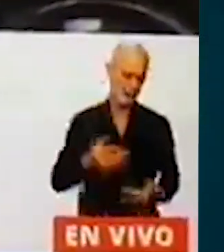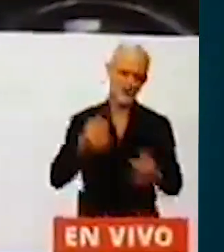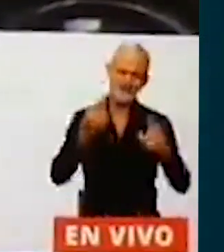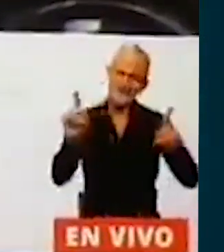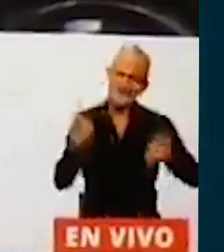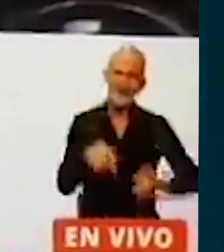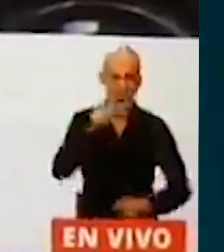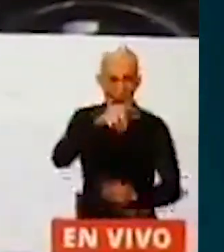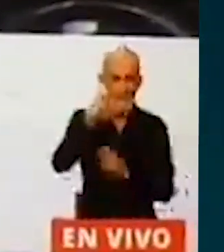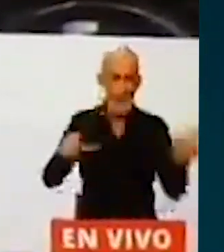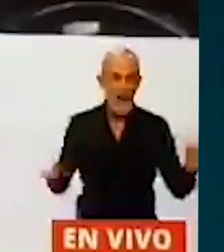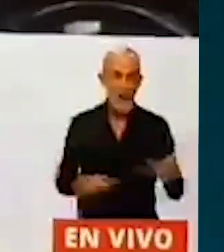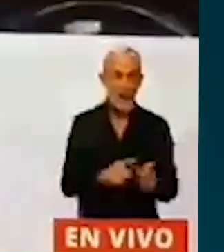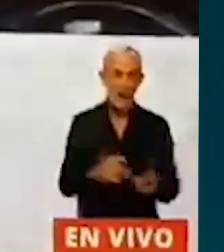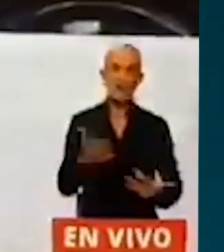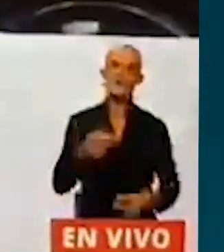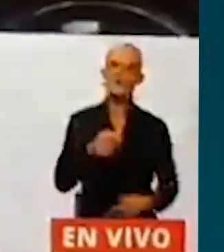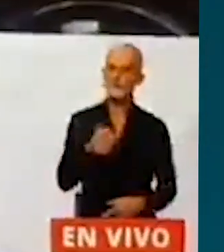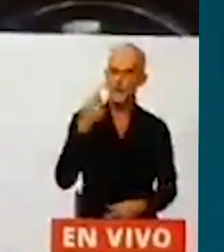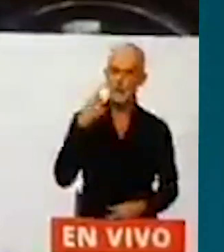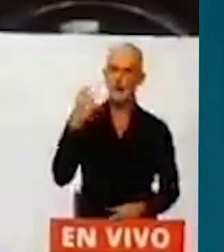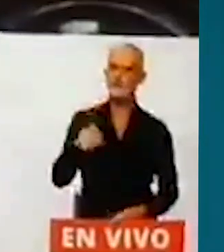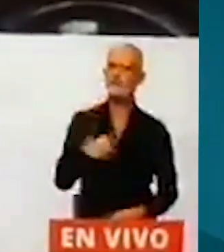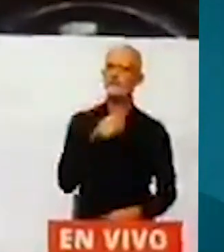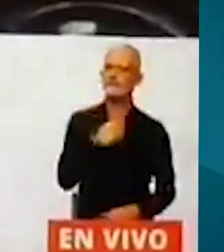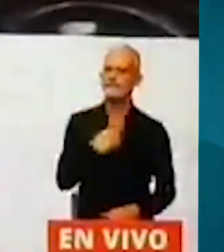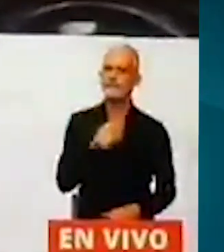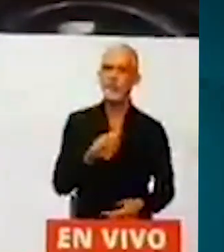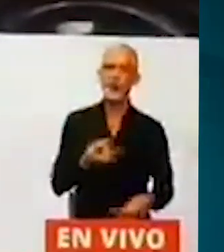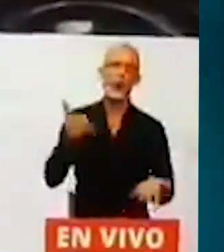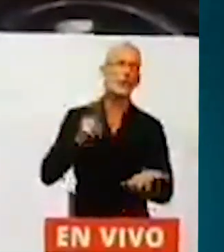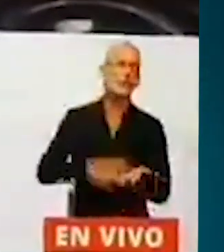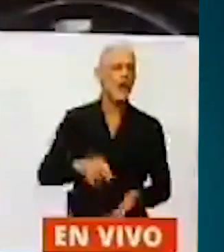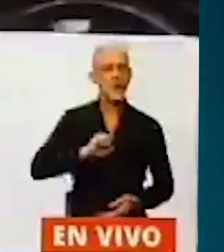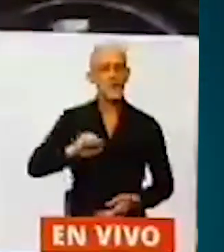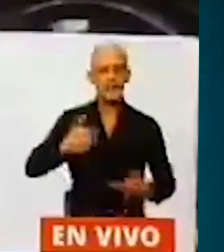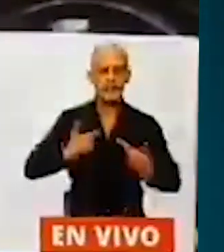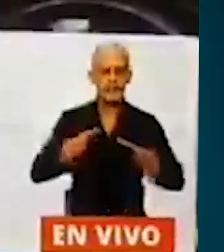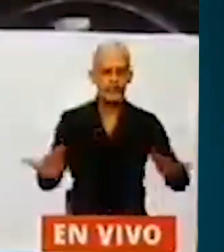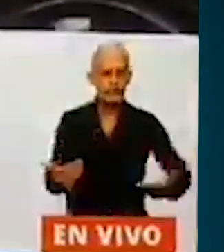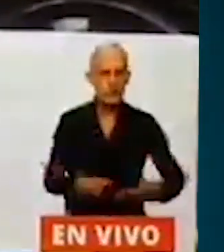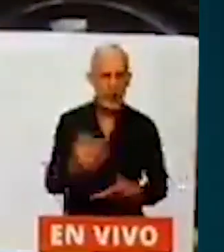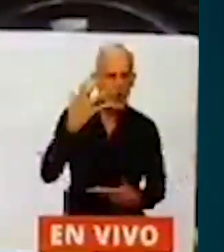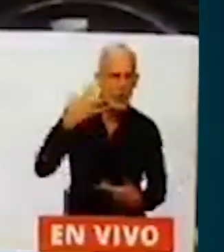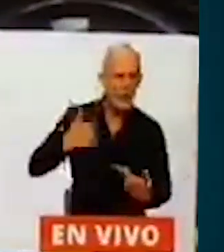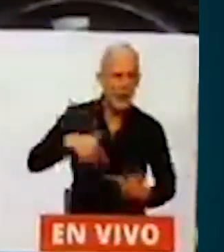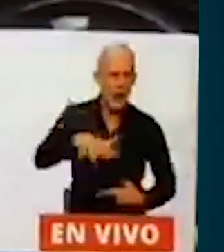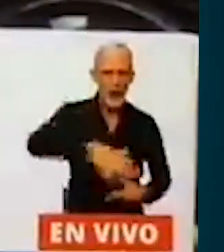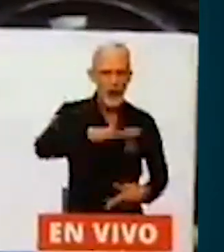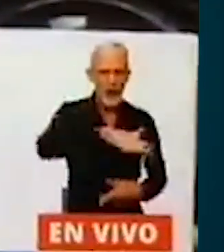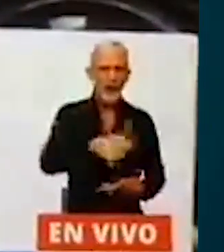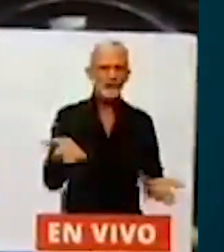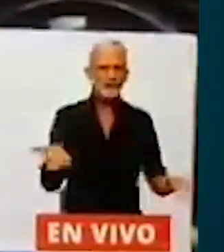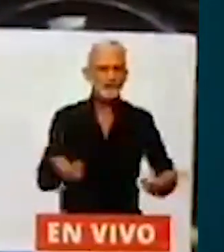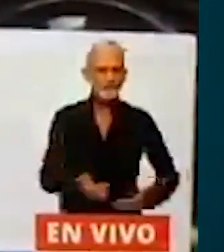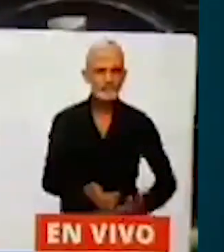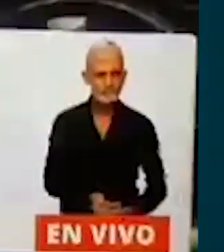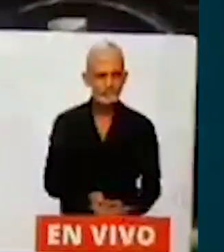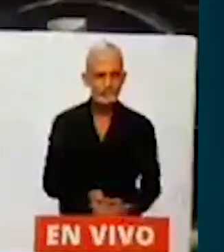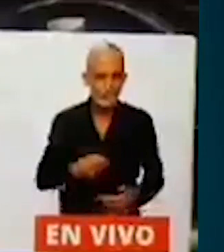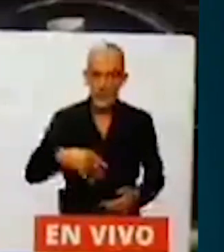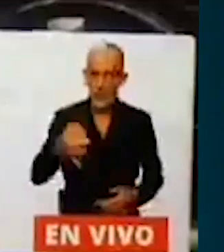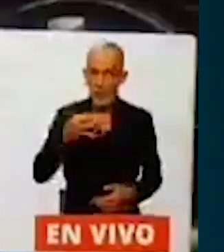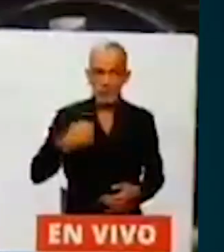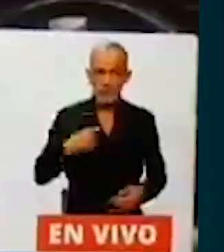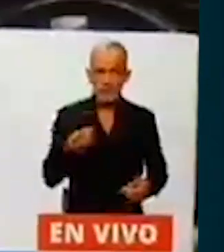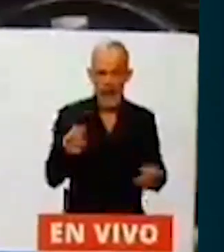y ahí es donde la gente nos pica el boleto y dice, nos volvieron a tomar el pelo. Señora presidenta, tengo la certeza de que no